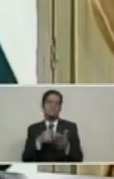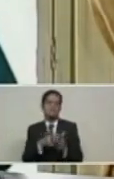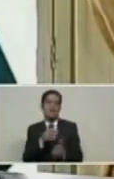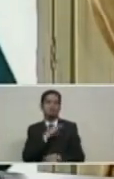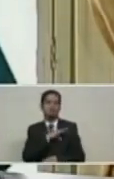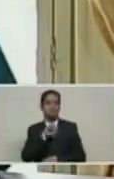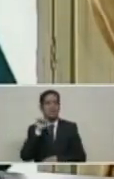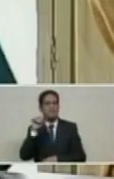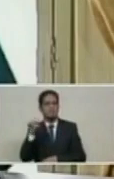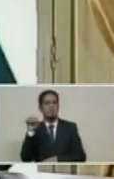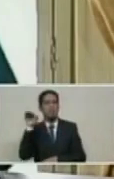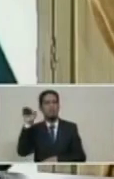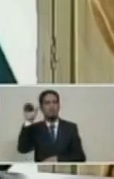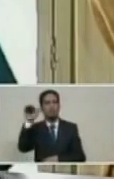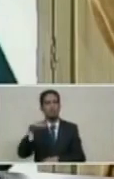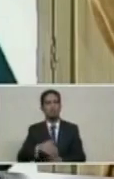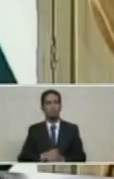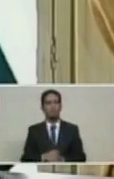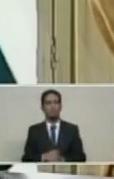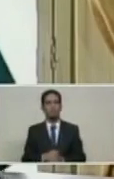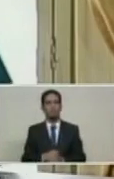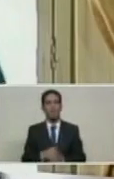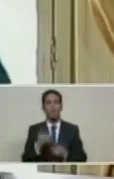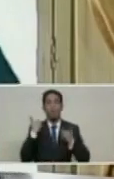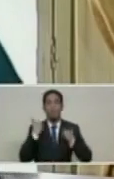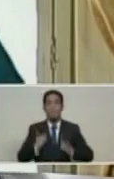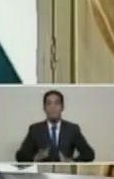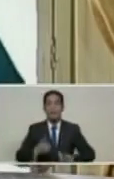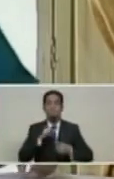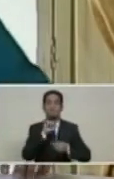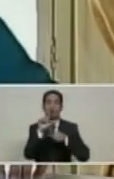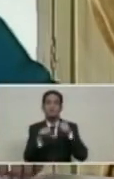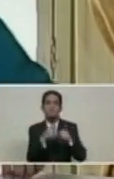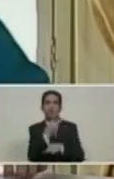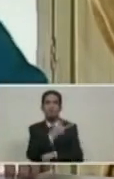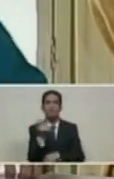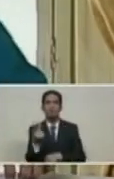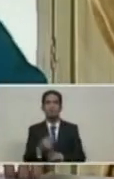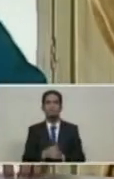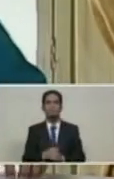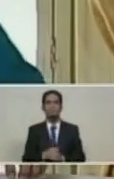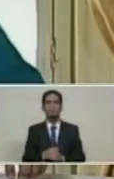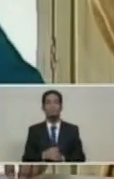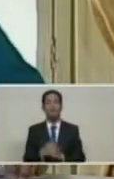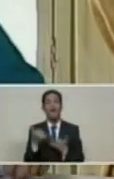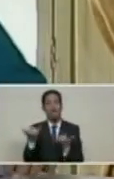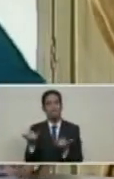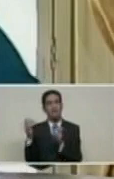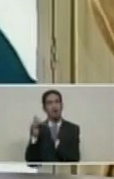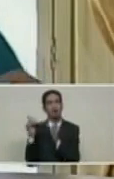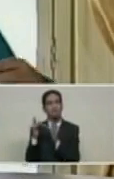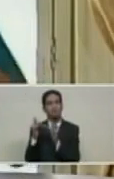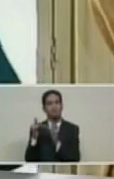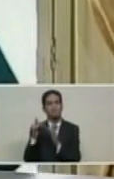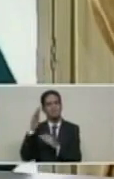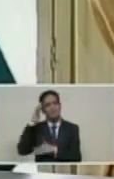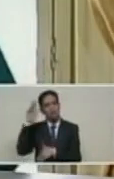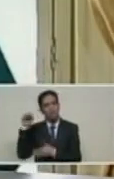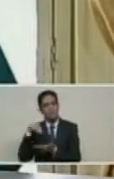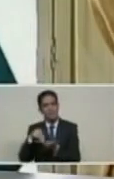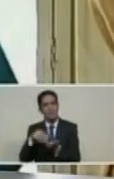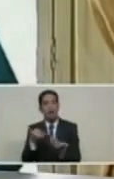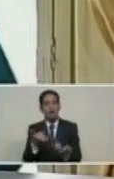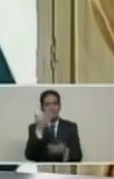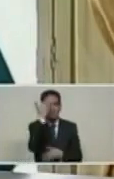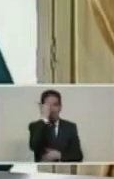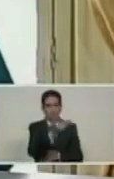del futuro, del humanismo del siglo XXI. Bueno, vamos a hacer otro pase. Saludos a Miranda, vámonos al estado Bolívar, al sur